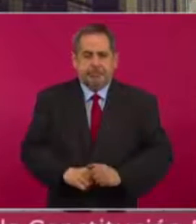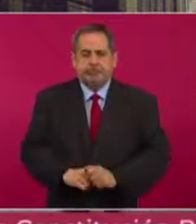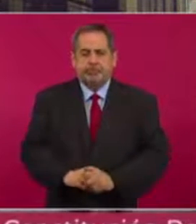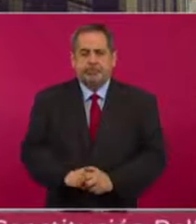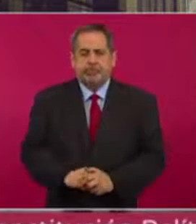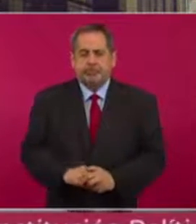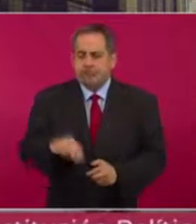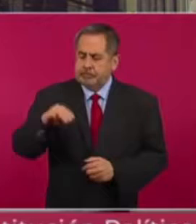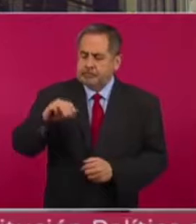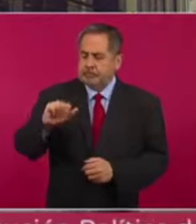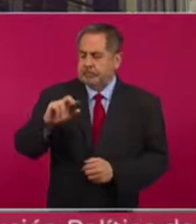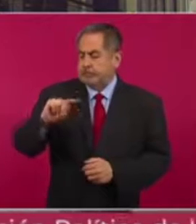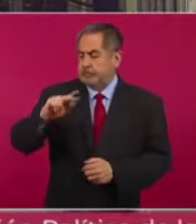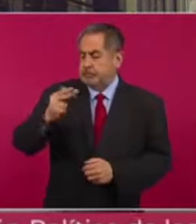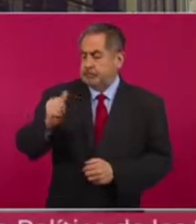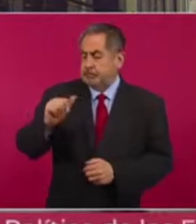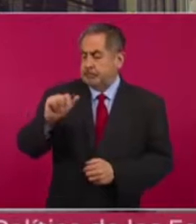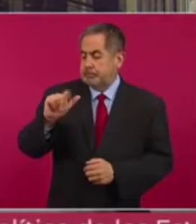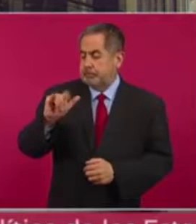Marta Alicia